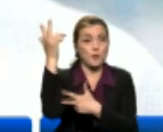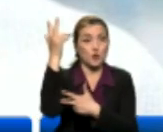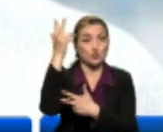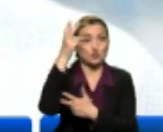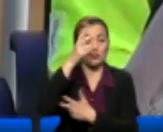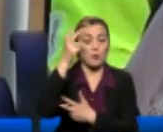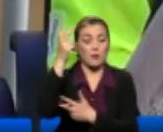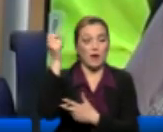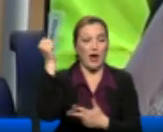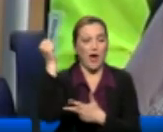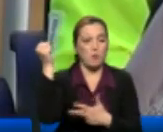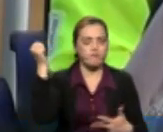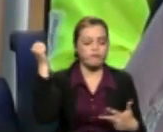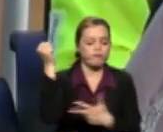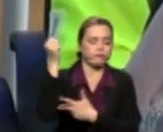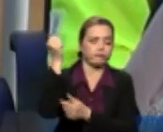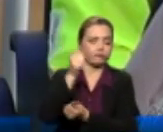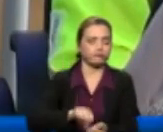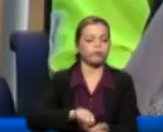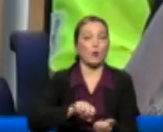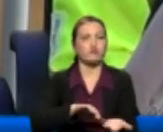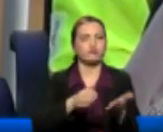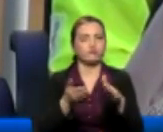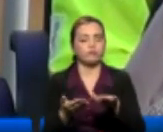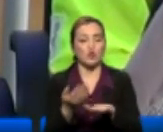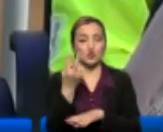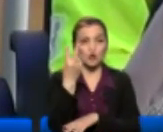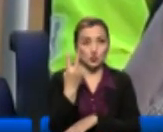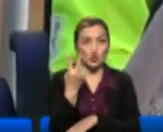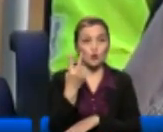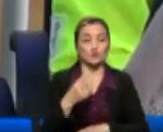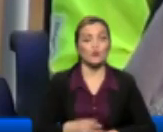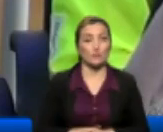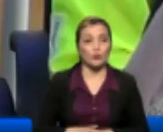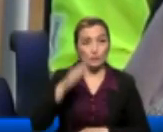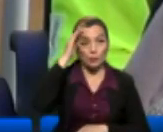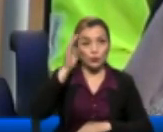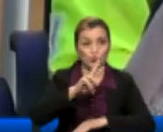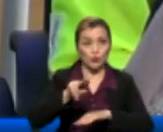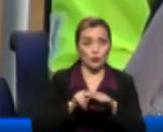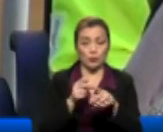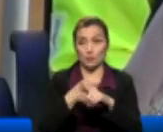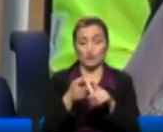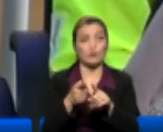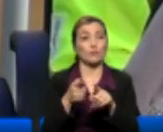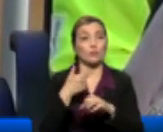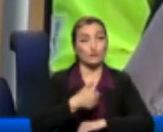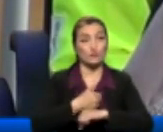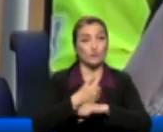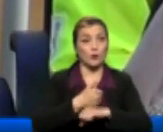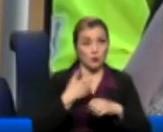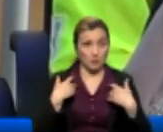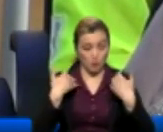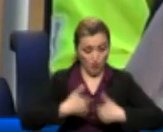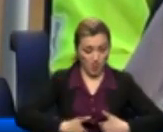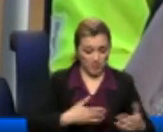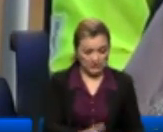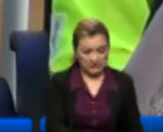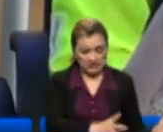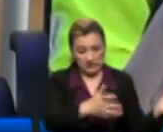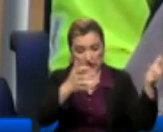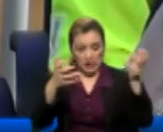16 años. De Policía Nacional, a través de otras entidades de seguridad, procedieron a las diferentes evacuaciones y